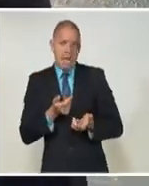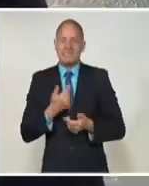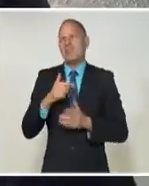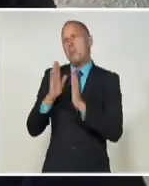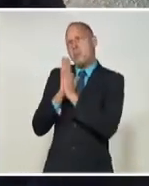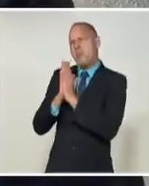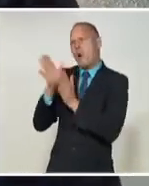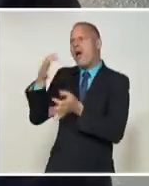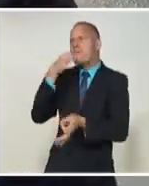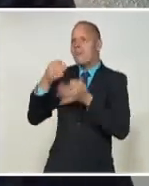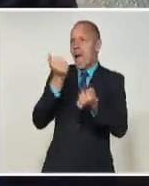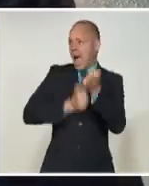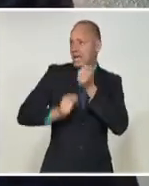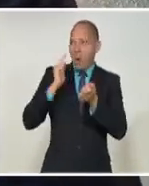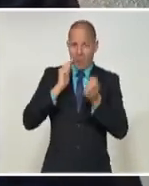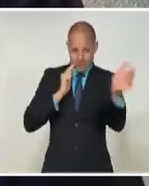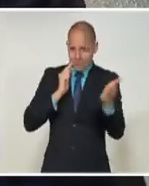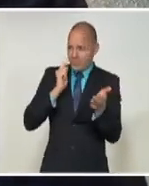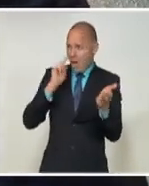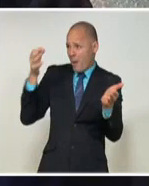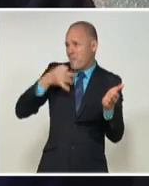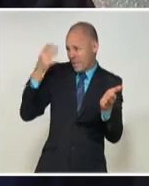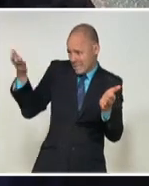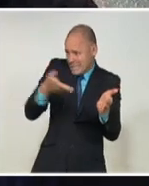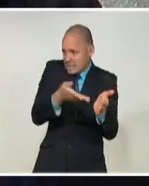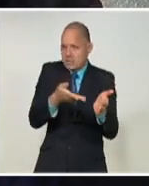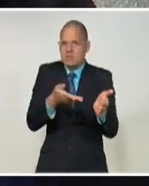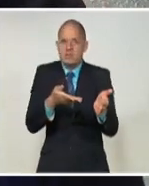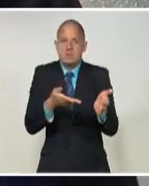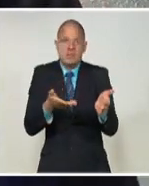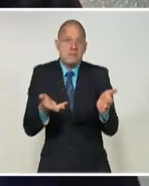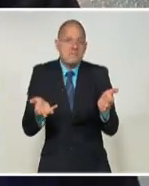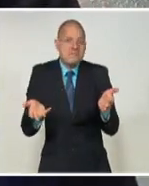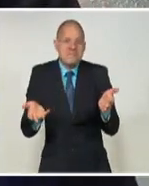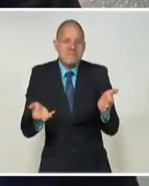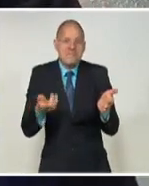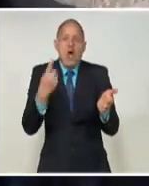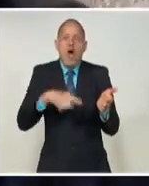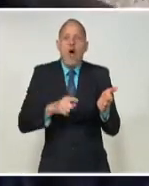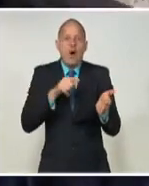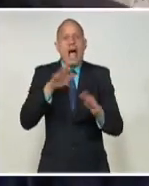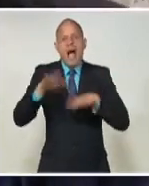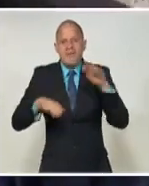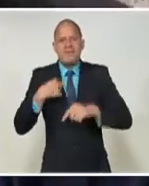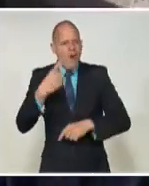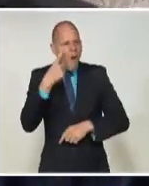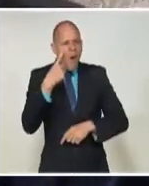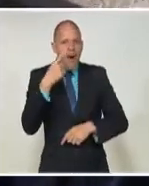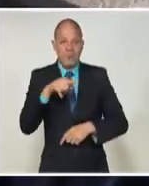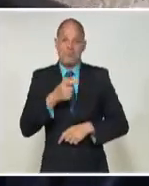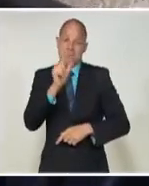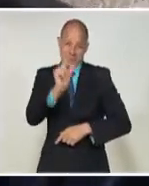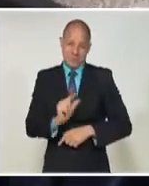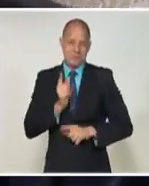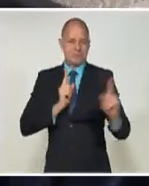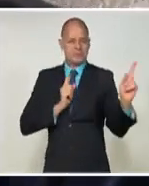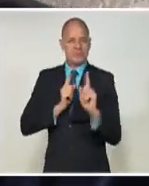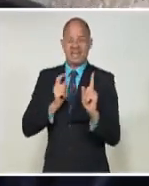o al nieto en ese momento. No te puedo decir la cantidad de muchachos que se llaman Daniel. O sea, caramba,